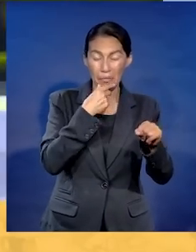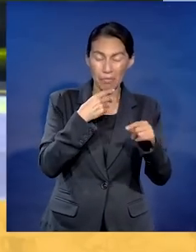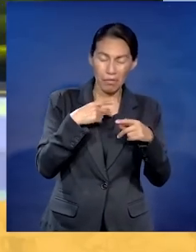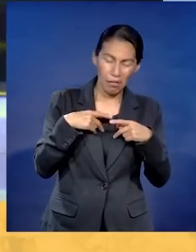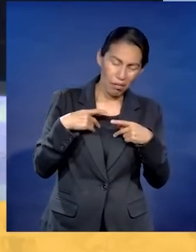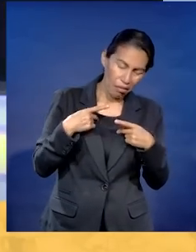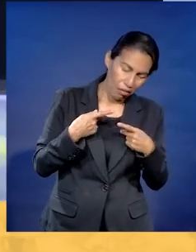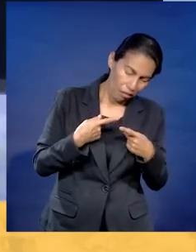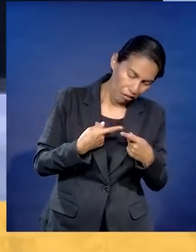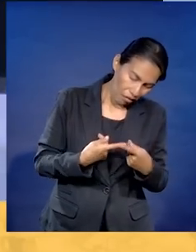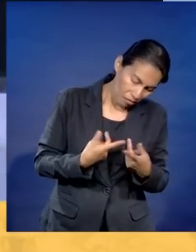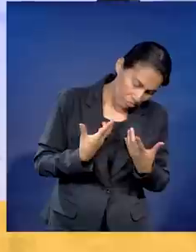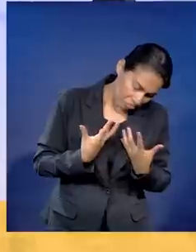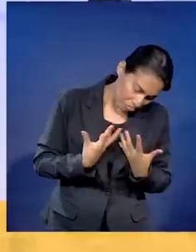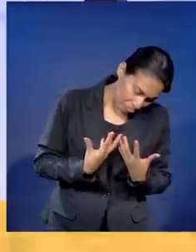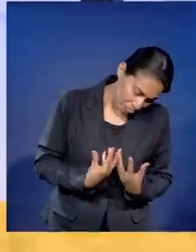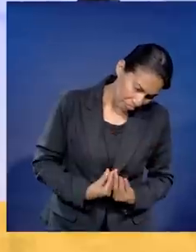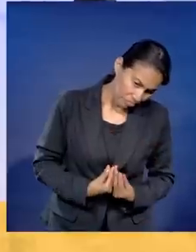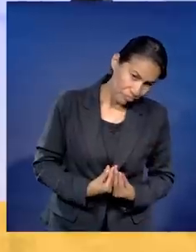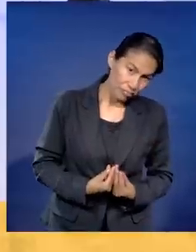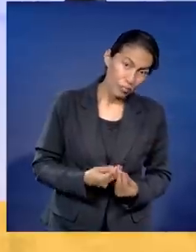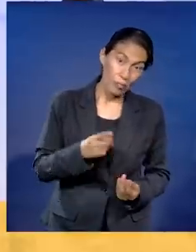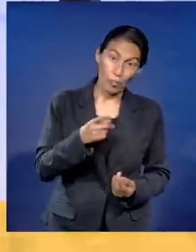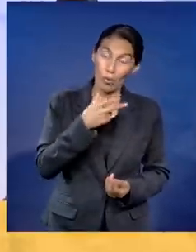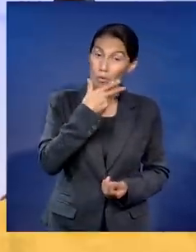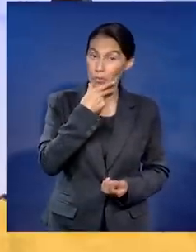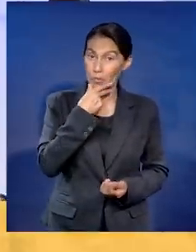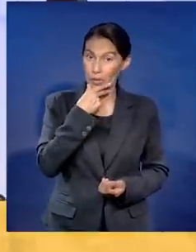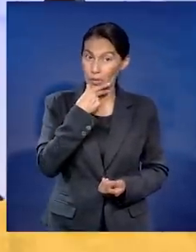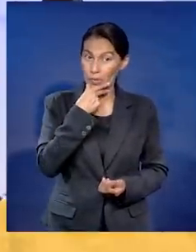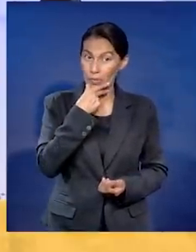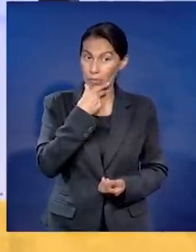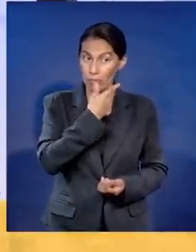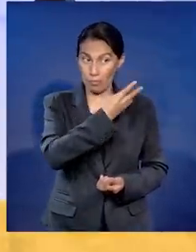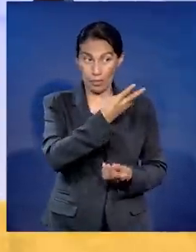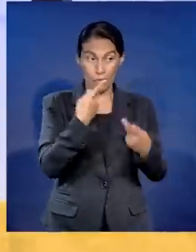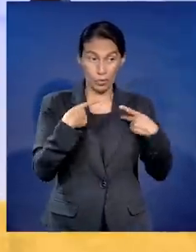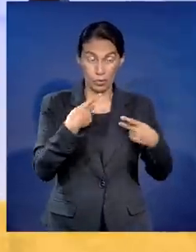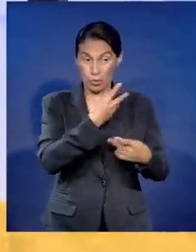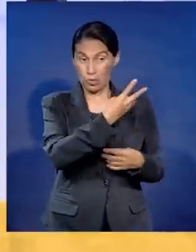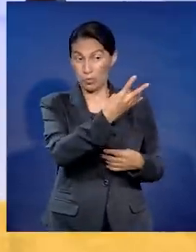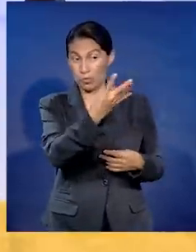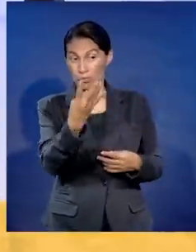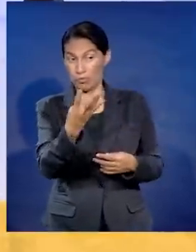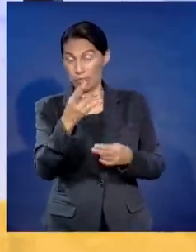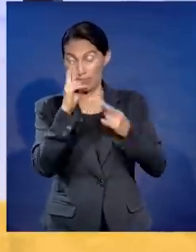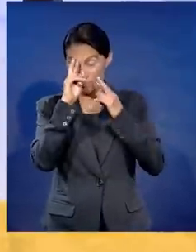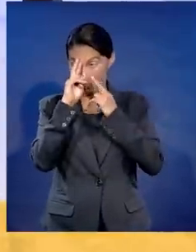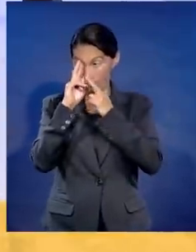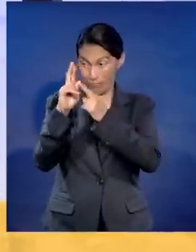Y el hombre sale todo apaleado. Mire, yo le voy a decir una cosa. Un hombre puede ser respetado afuera.